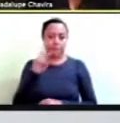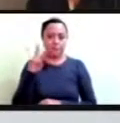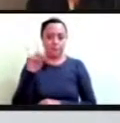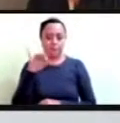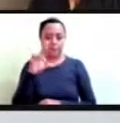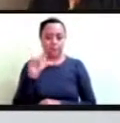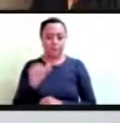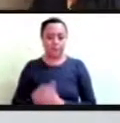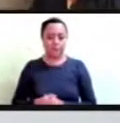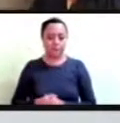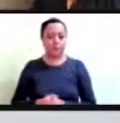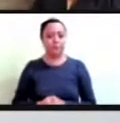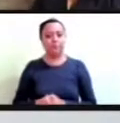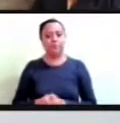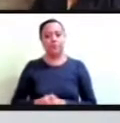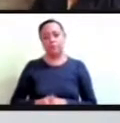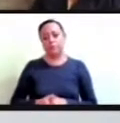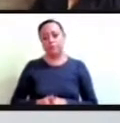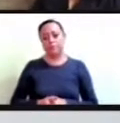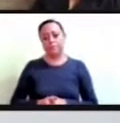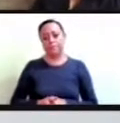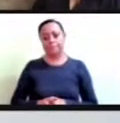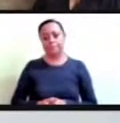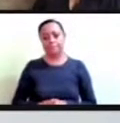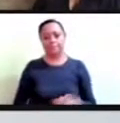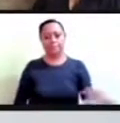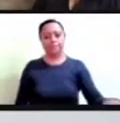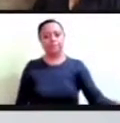Queda su incorporación, diputada Chavira, gracias.